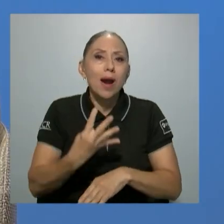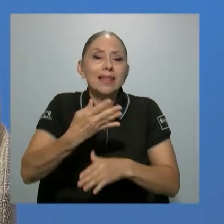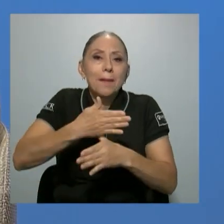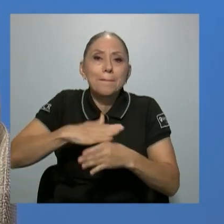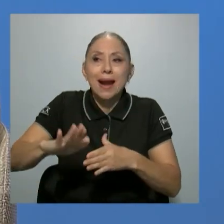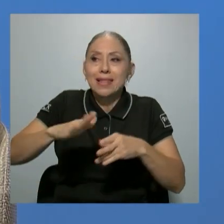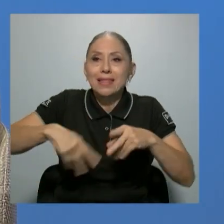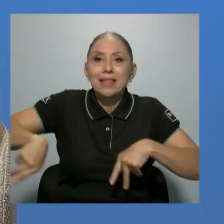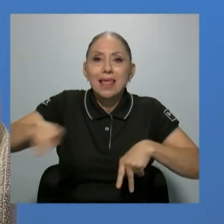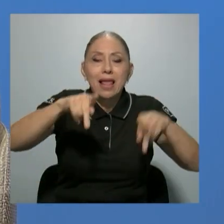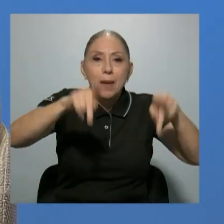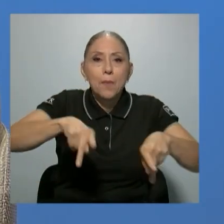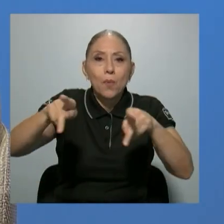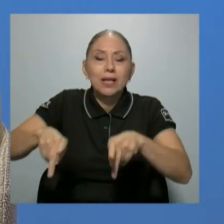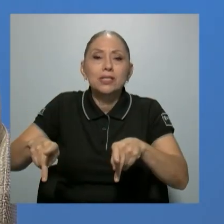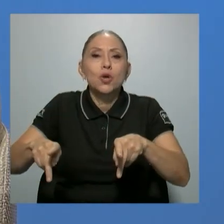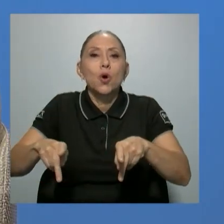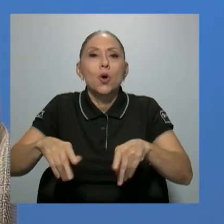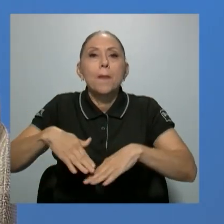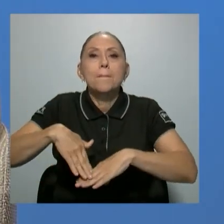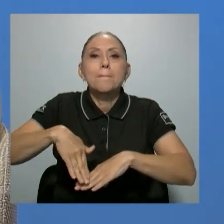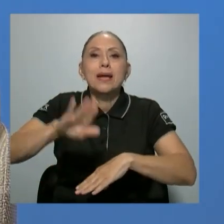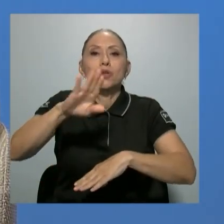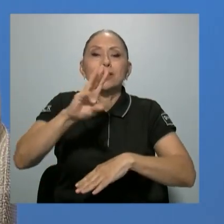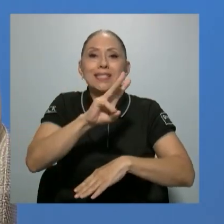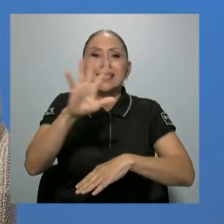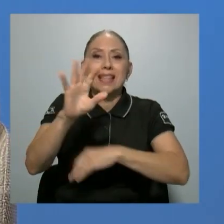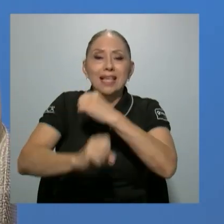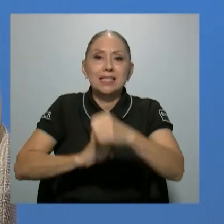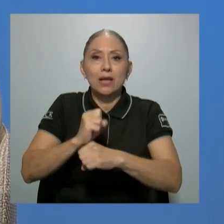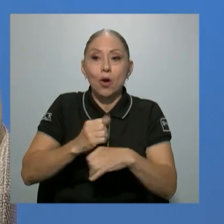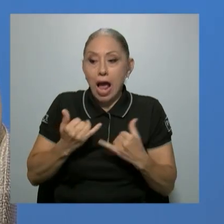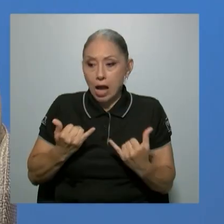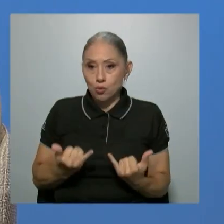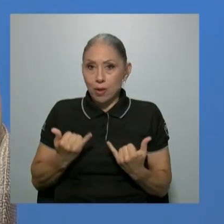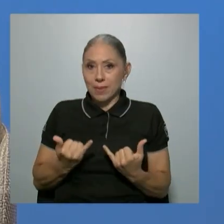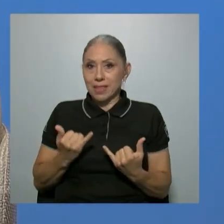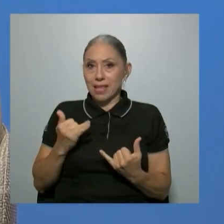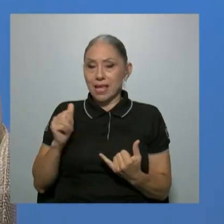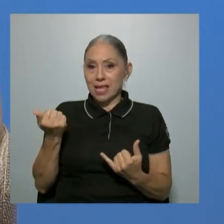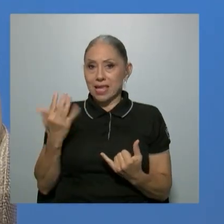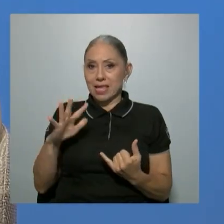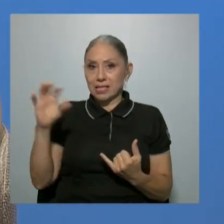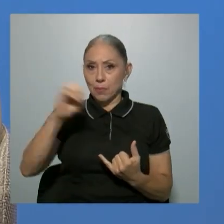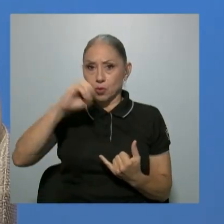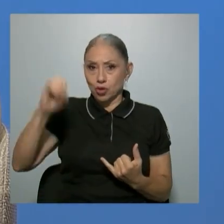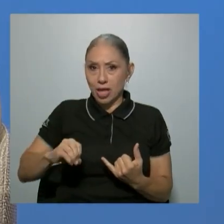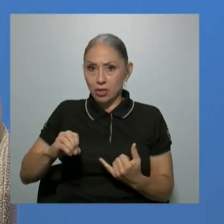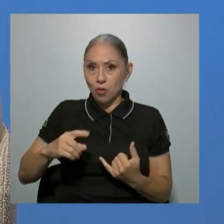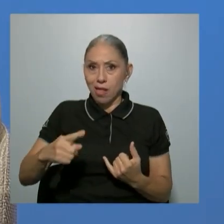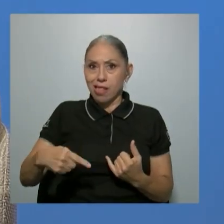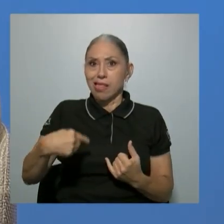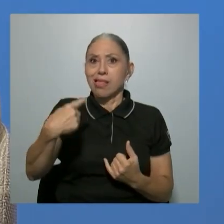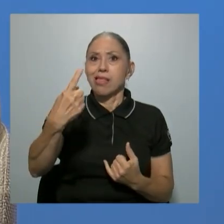edades mayores de 65 años. Actualmente es un 15%. Entonces, vamos a estar envejeciendo.